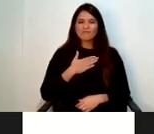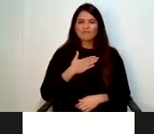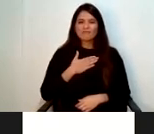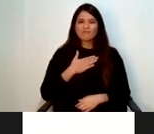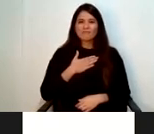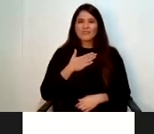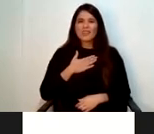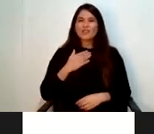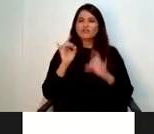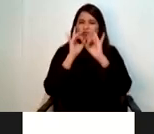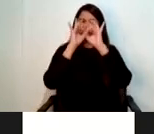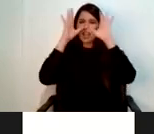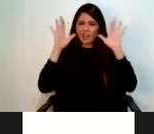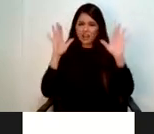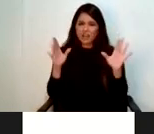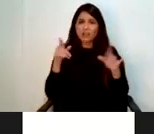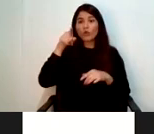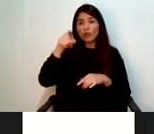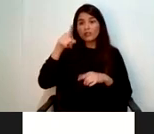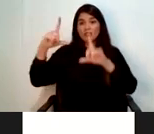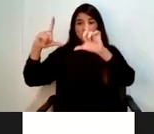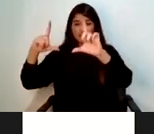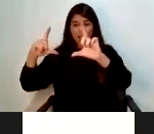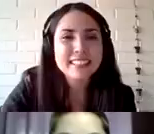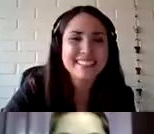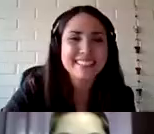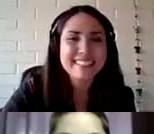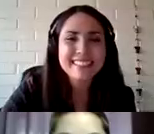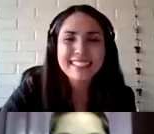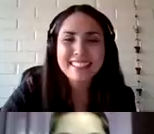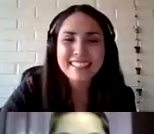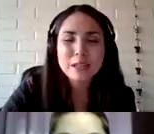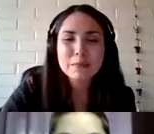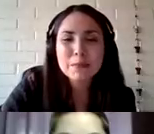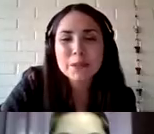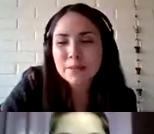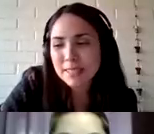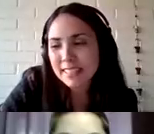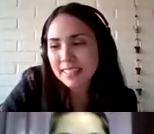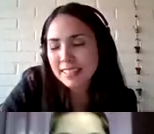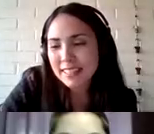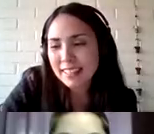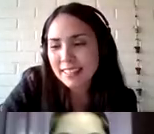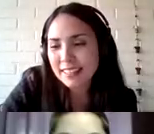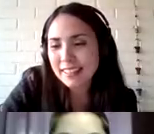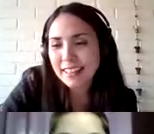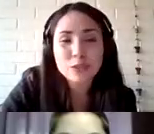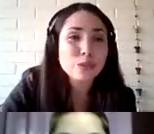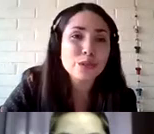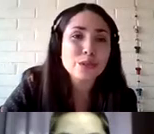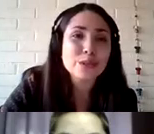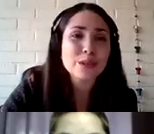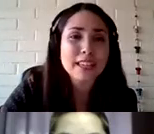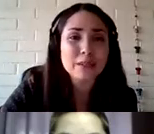como en claro, y acá con esta imagen que para muchos es familiar, y lo más probable es que